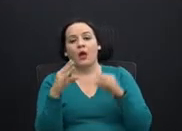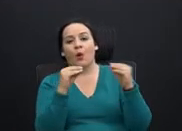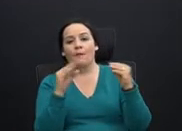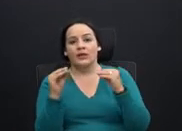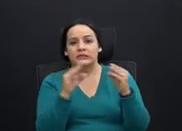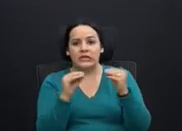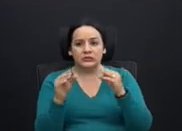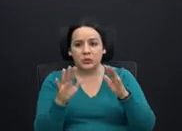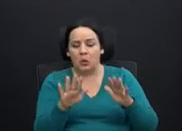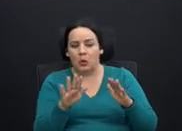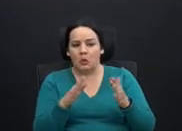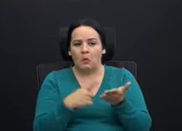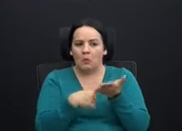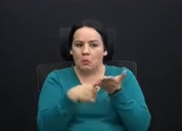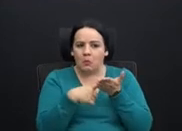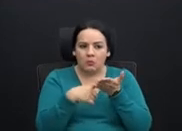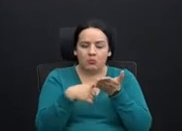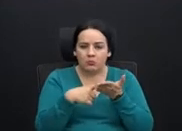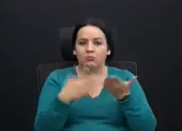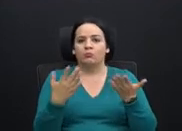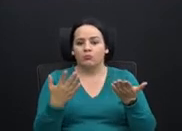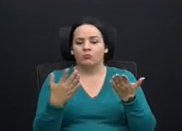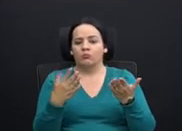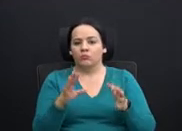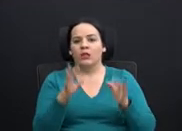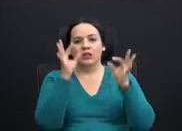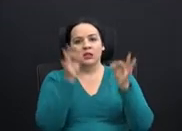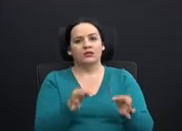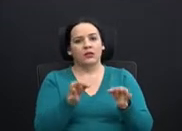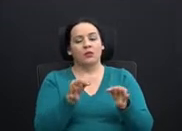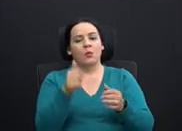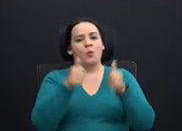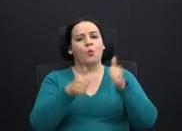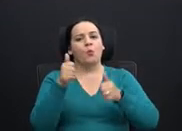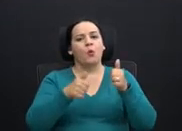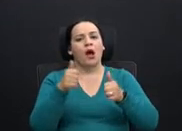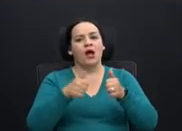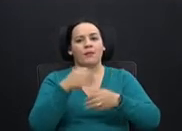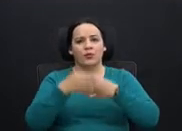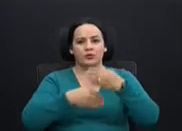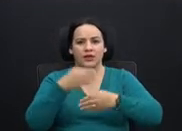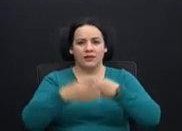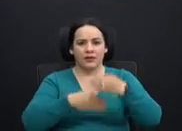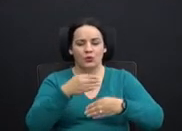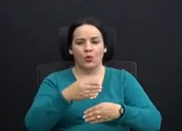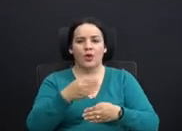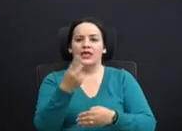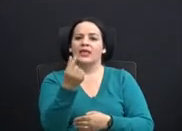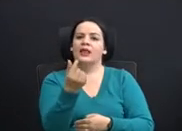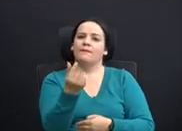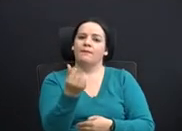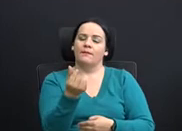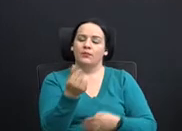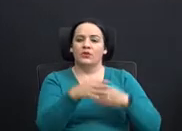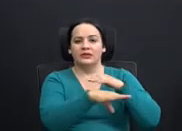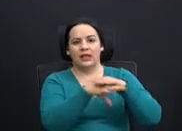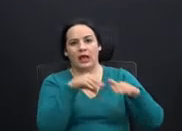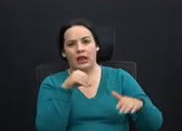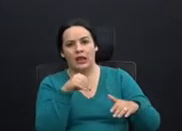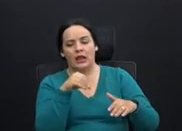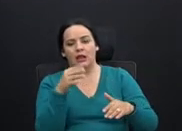a determinar cuál es el procedimiento y el costo de hacer esa extracción, que como les decía anteriormente, se habla de alrededor de $2